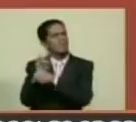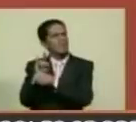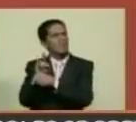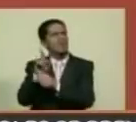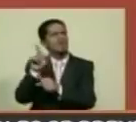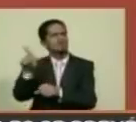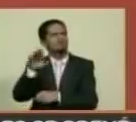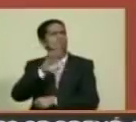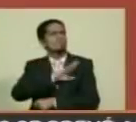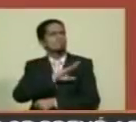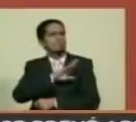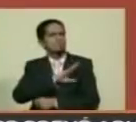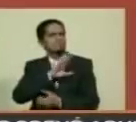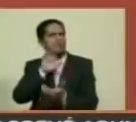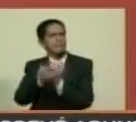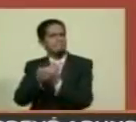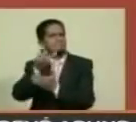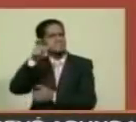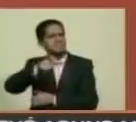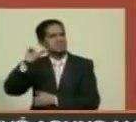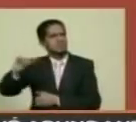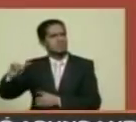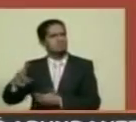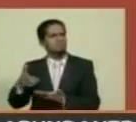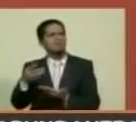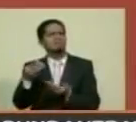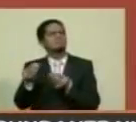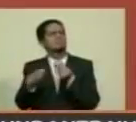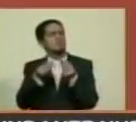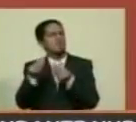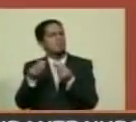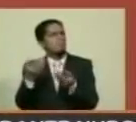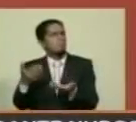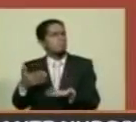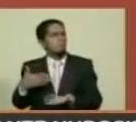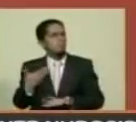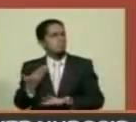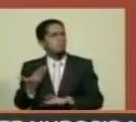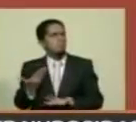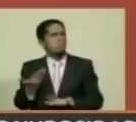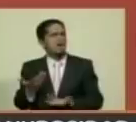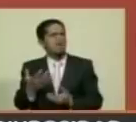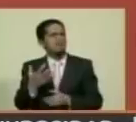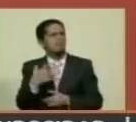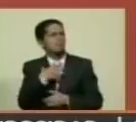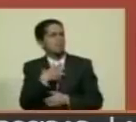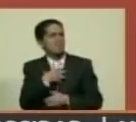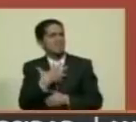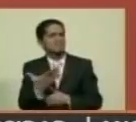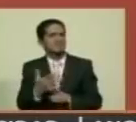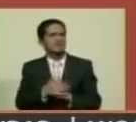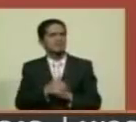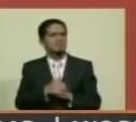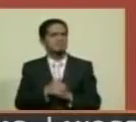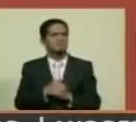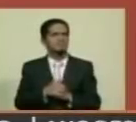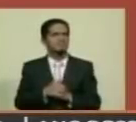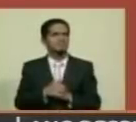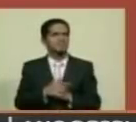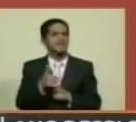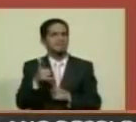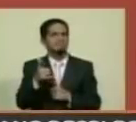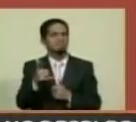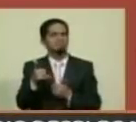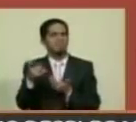armas? ¿Cómo es posible que proporcione a un factor